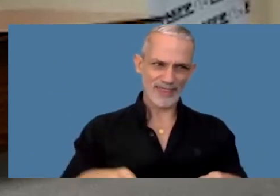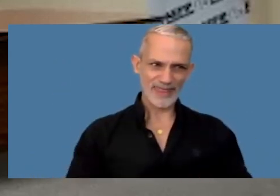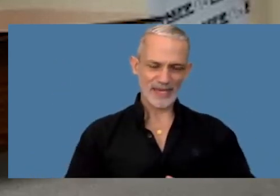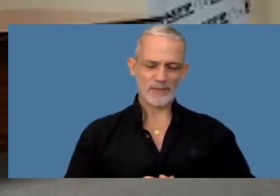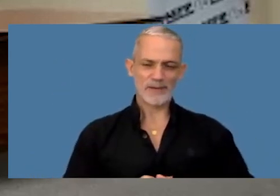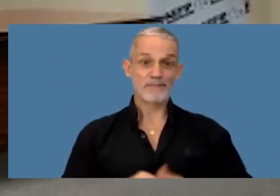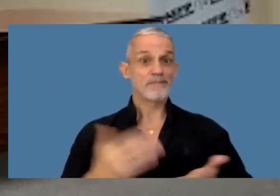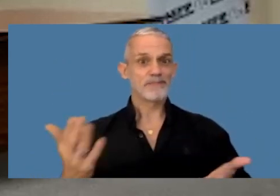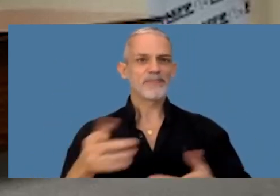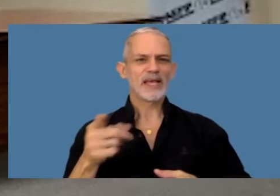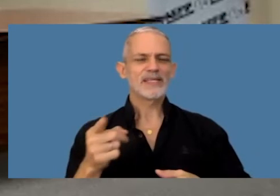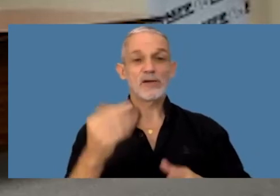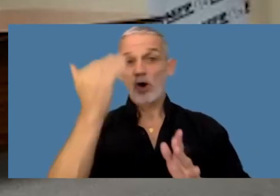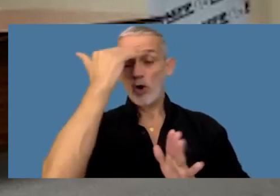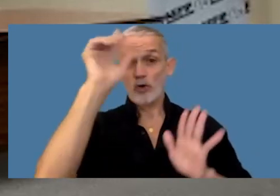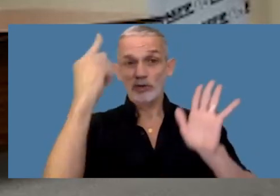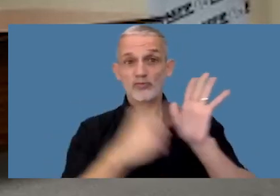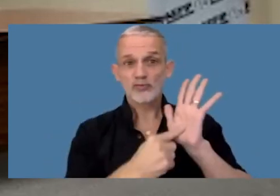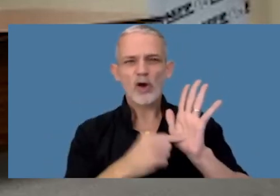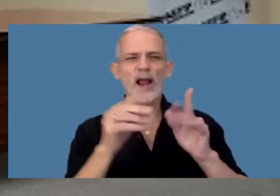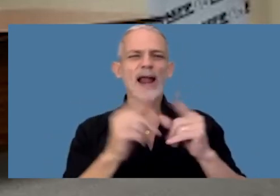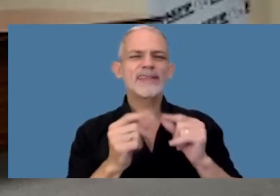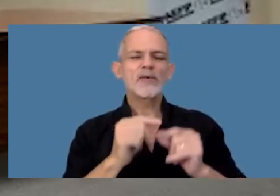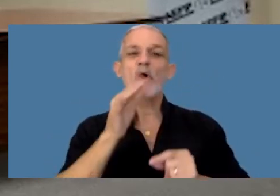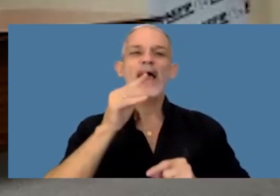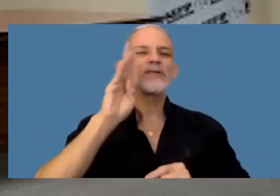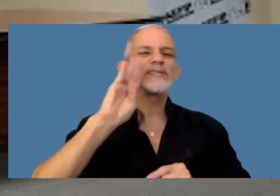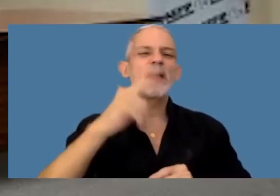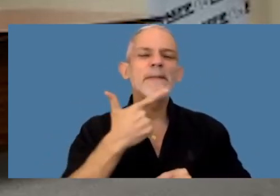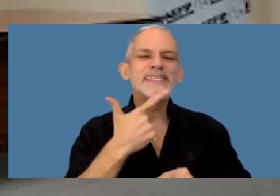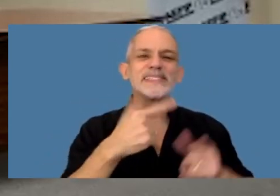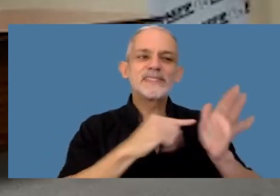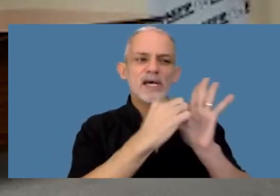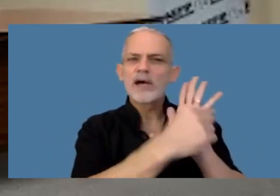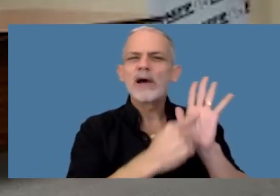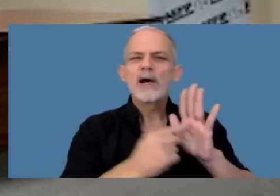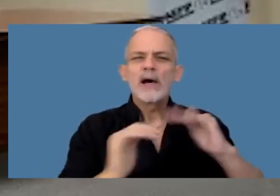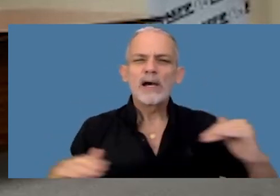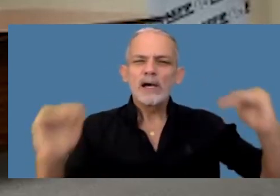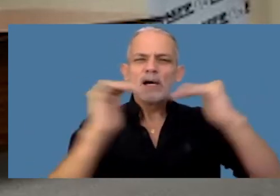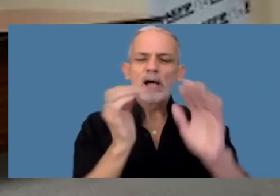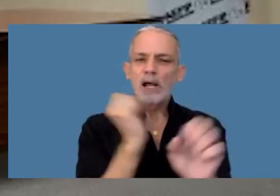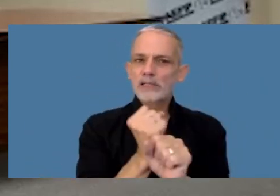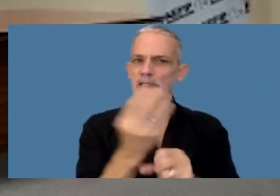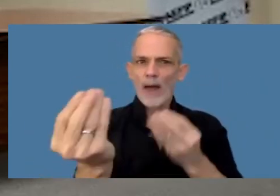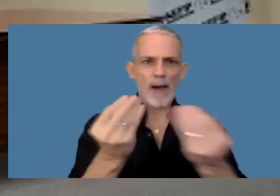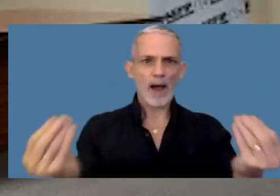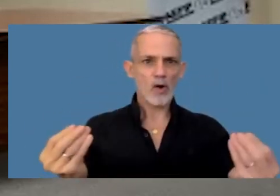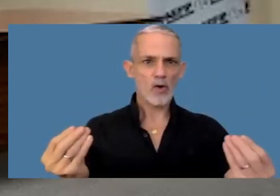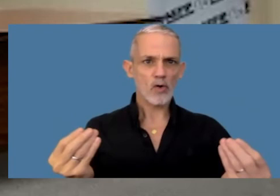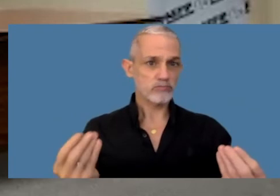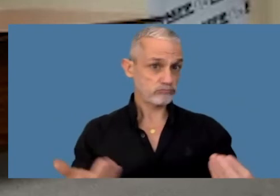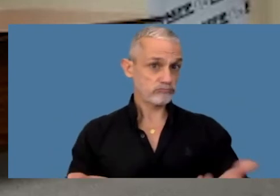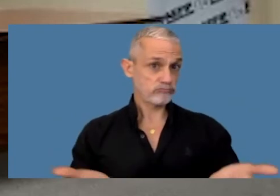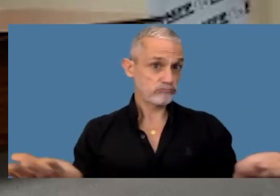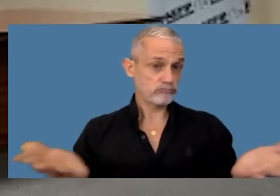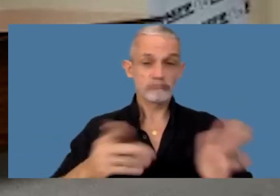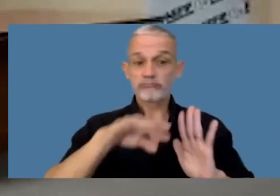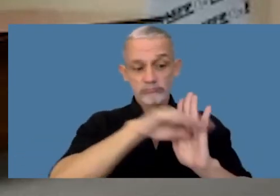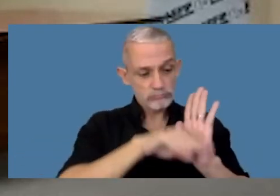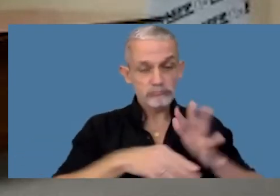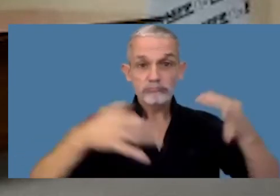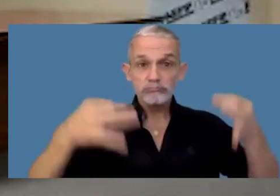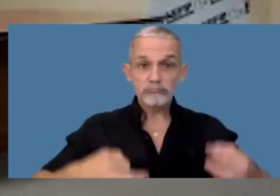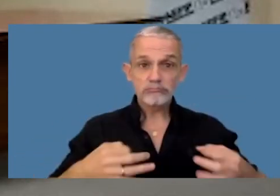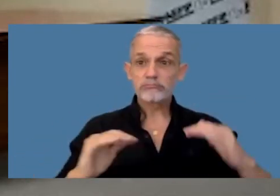Y esta Constitución 14 dice condiciones dignas y equitativas de labor. Y esas condiciones dignas y